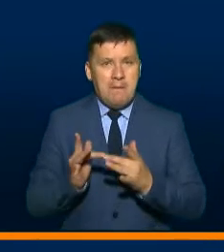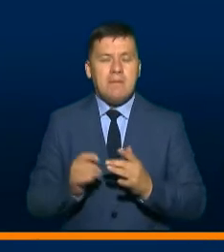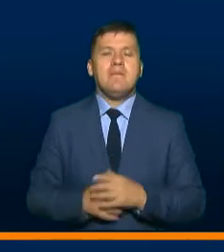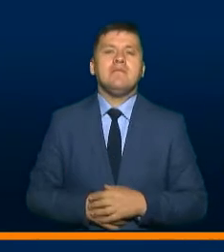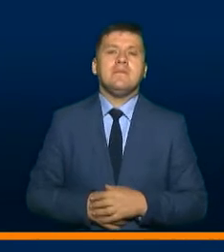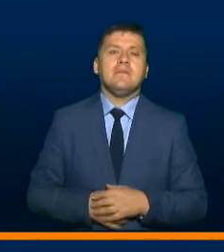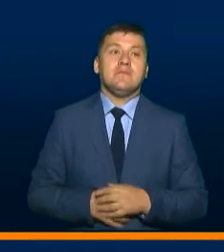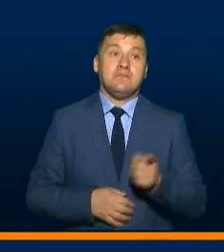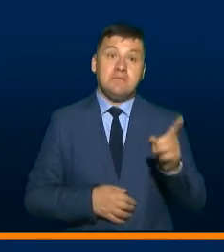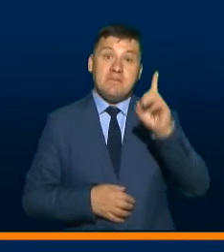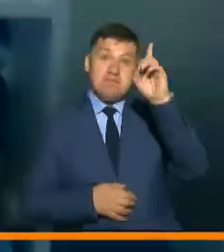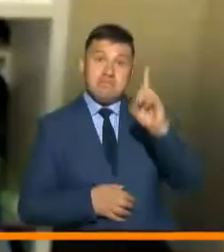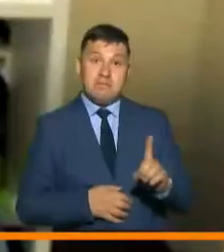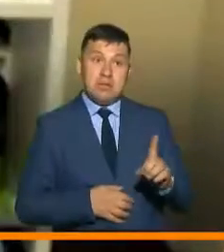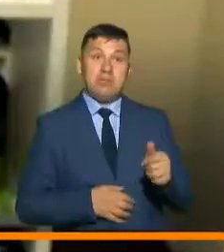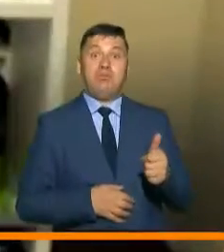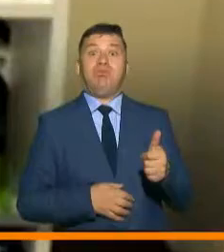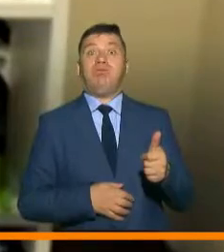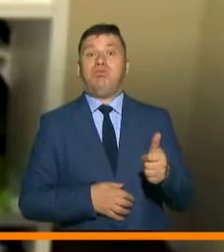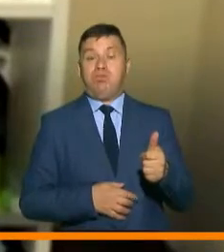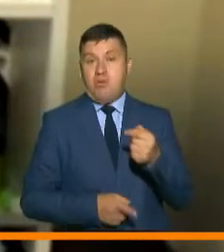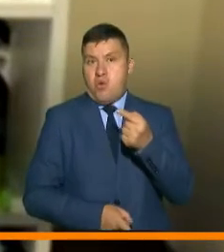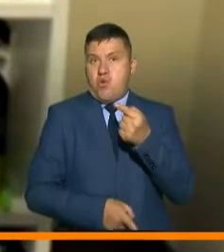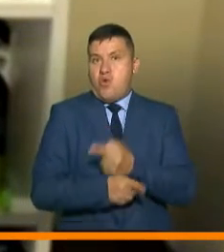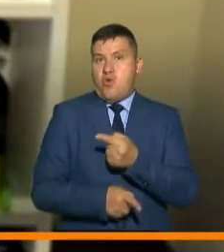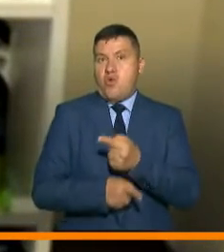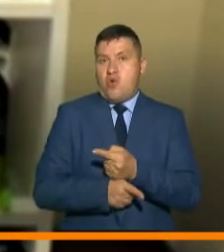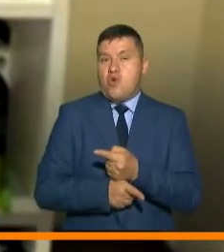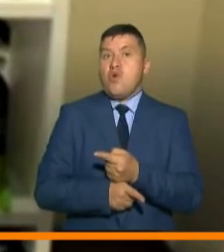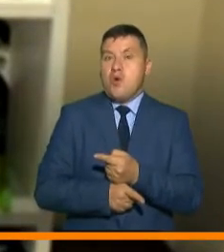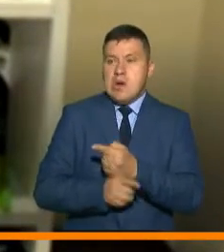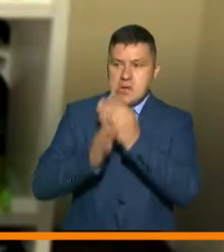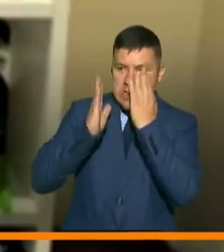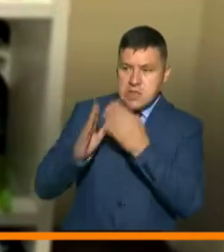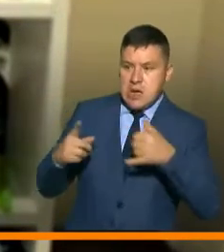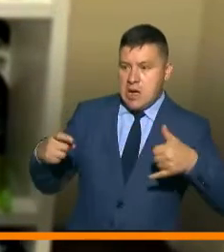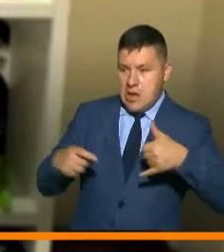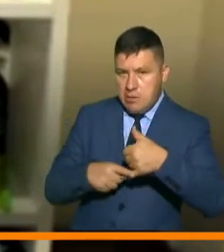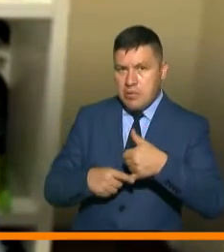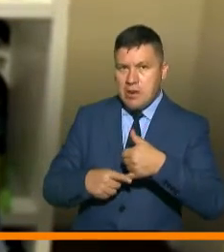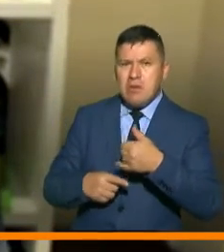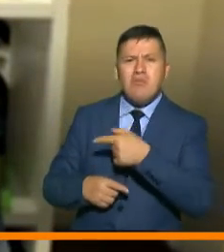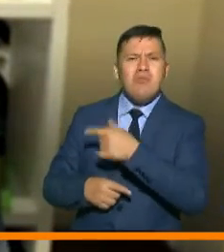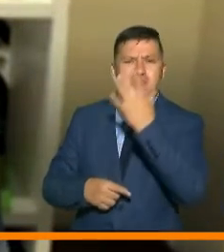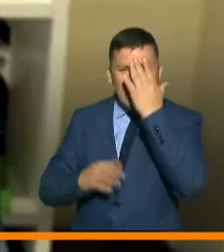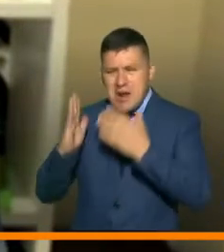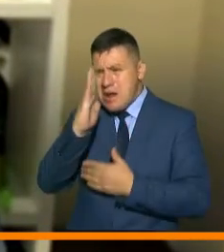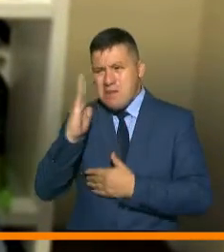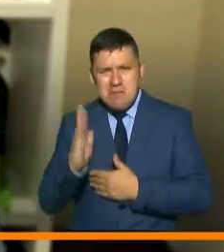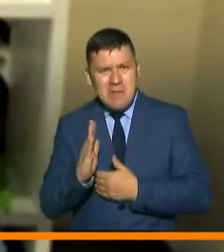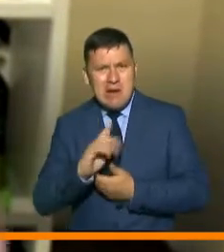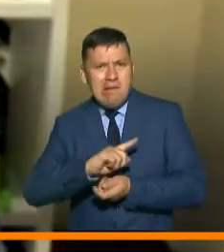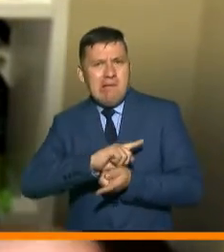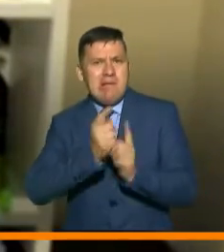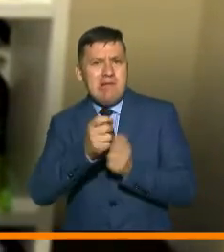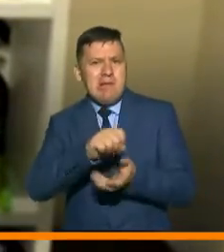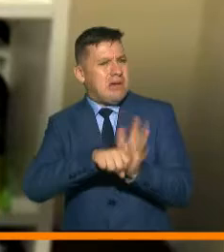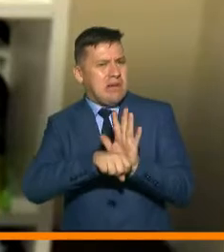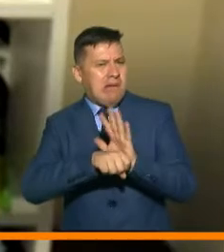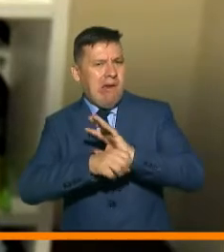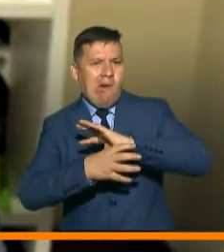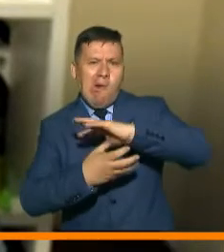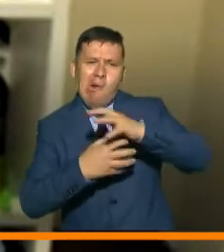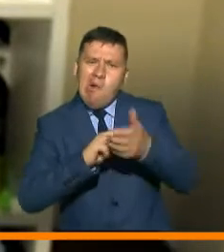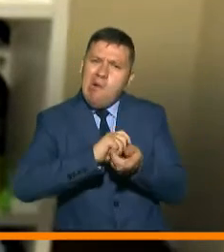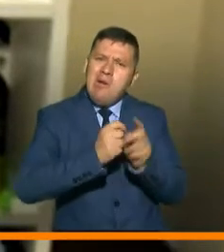es una decisión basada en los estados técnicos que sí tienen esa nueva variedad y que fue